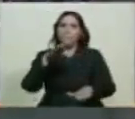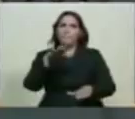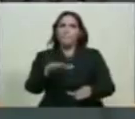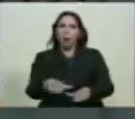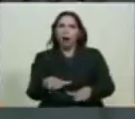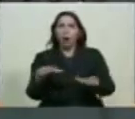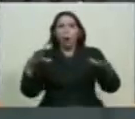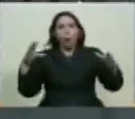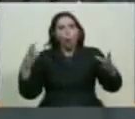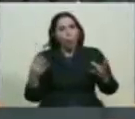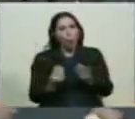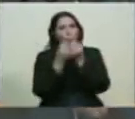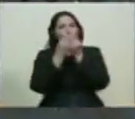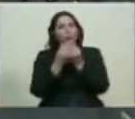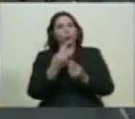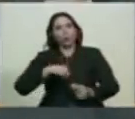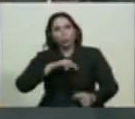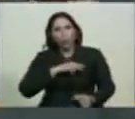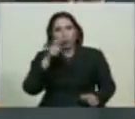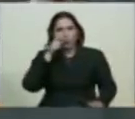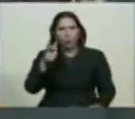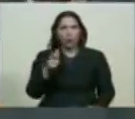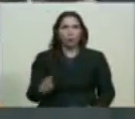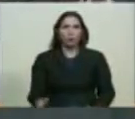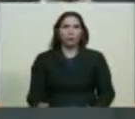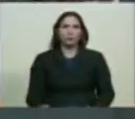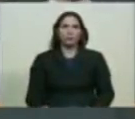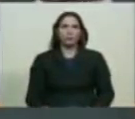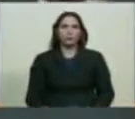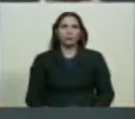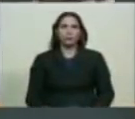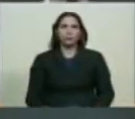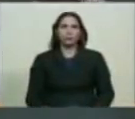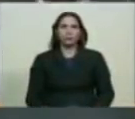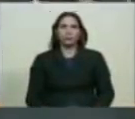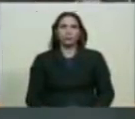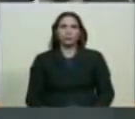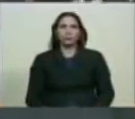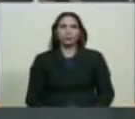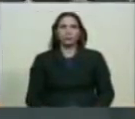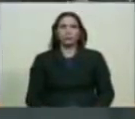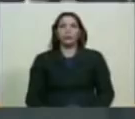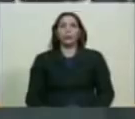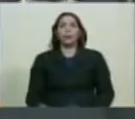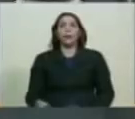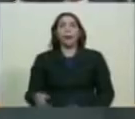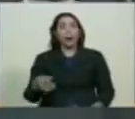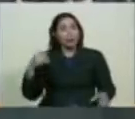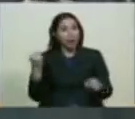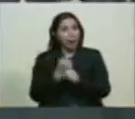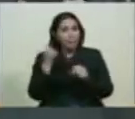pueblo, junto a nuestro pueblo, para nuestro pueblo.